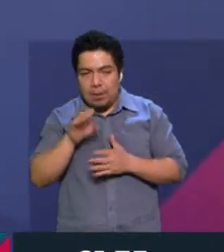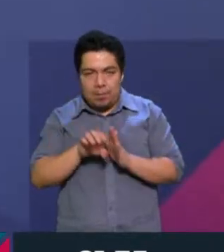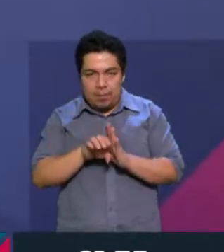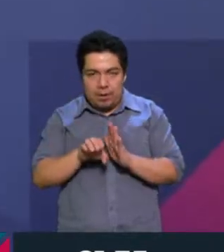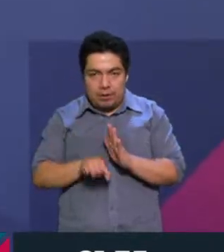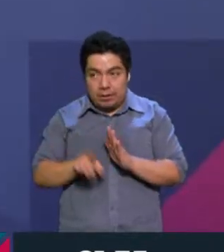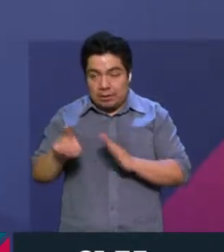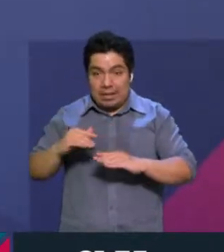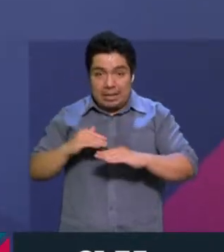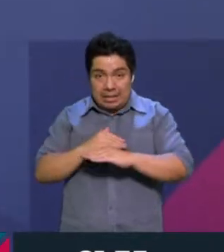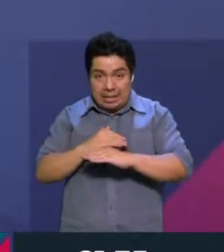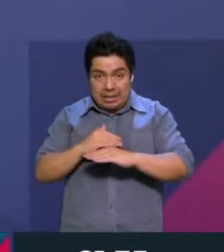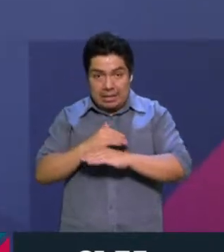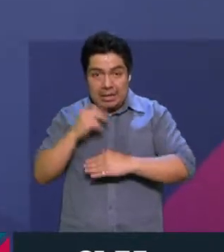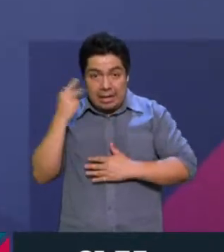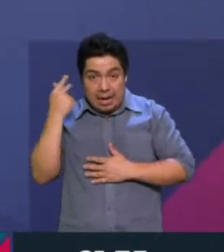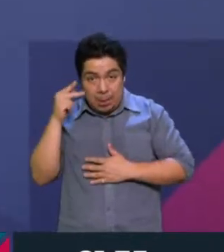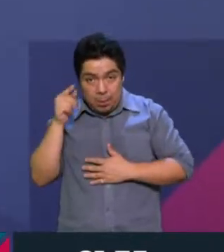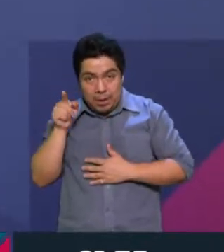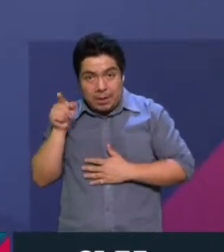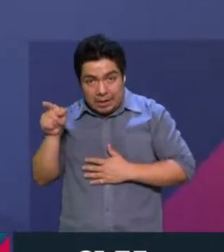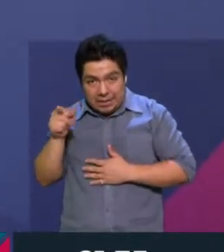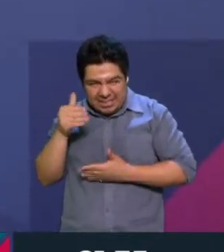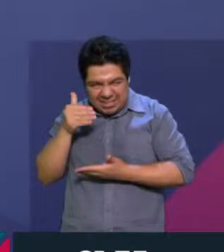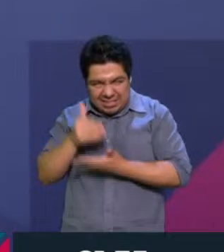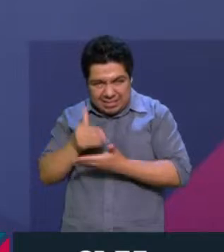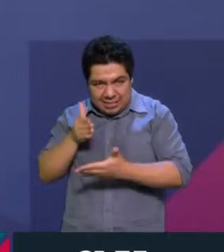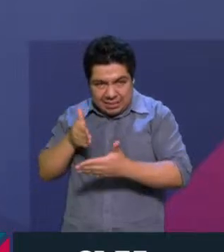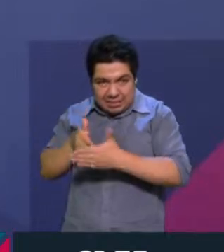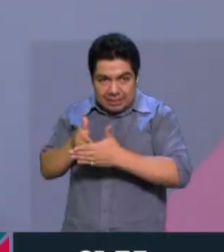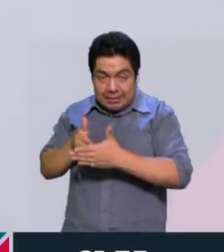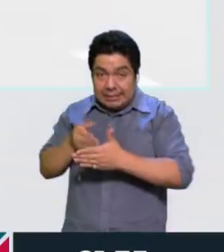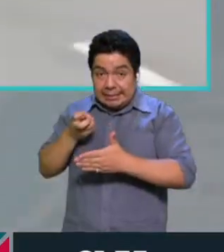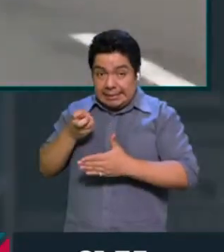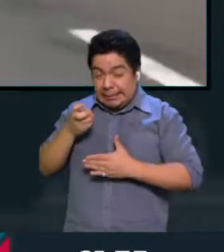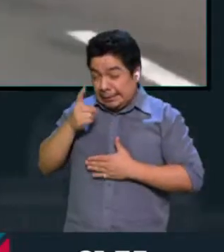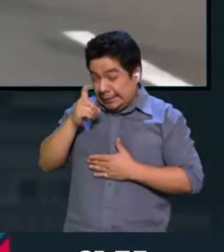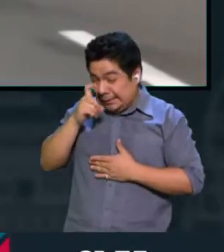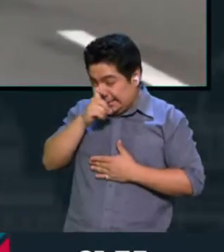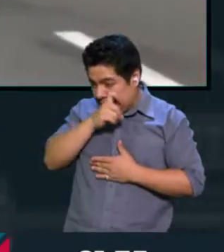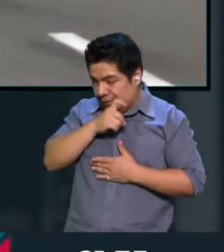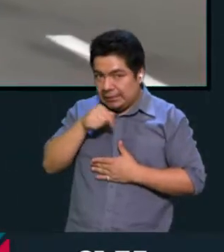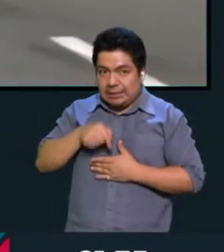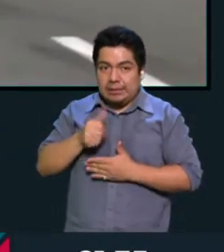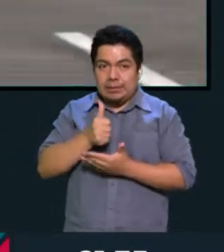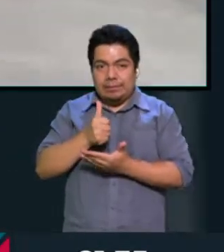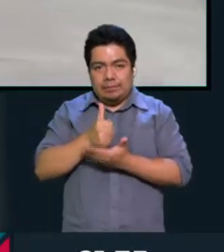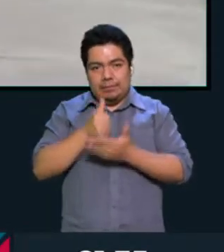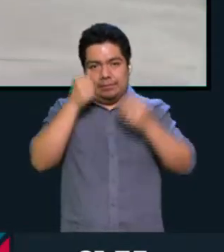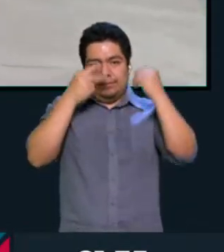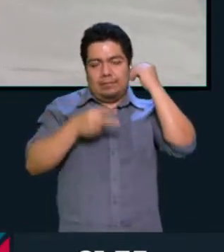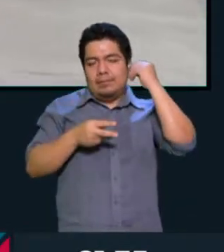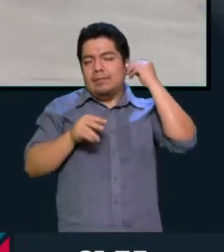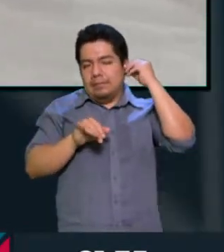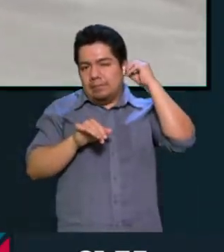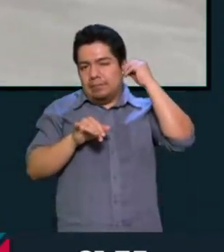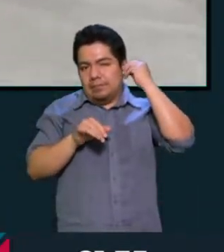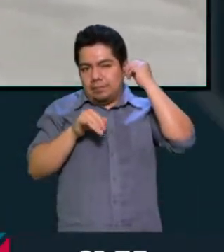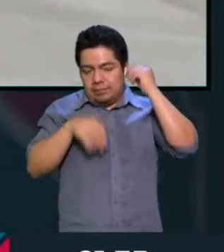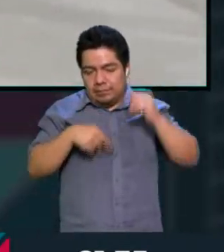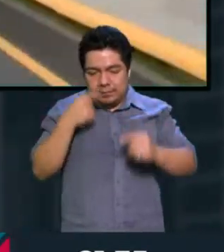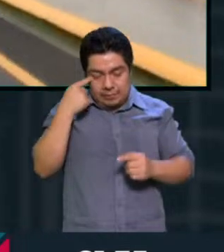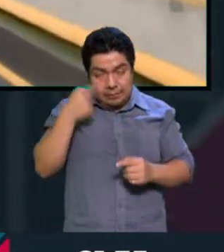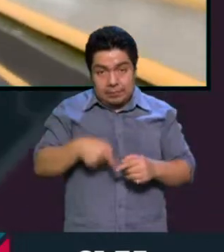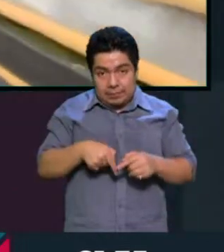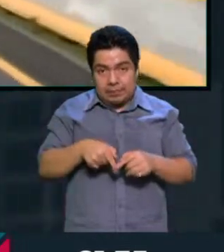ahorita con la carretera Puebla es un tema muy delicado porque, sobre todo en la Ciudad de México, digo, desde donde estamos hablando y desde donde nos